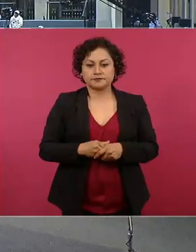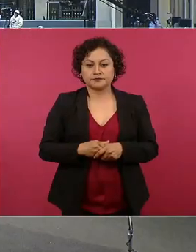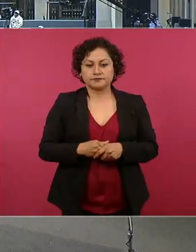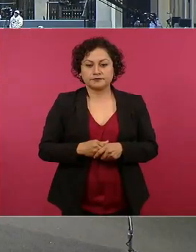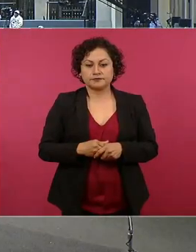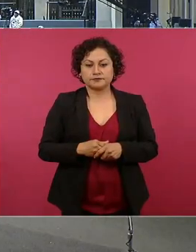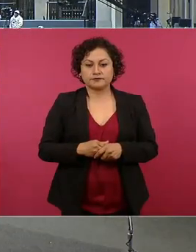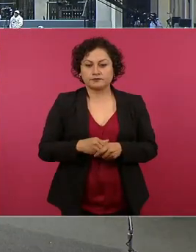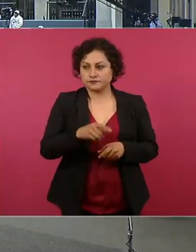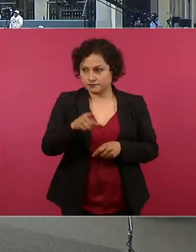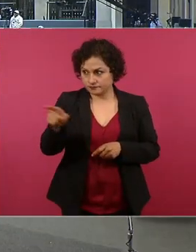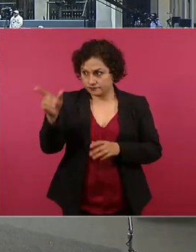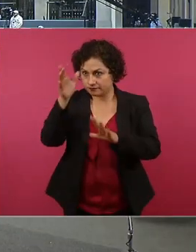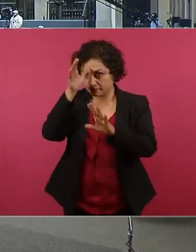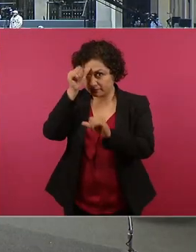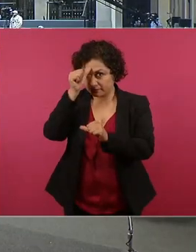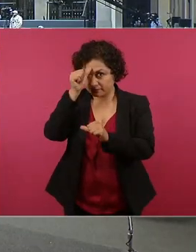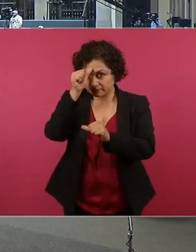Sí, están de acuerdo, ¿verdad?